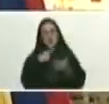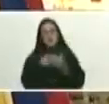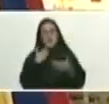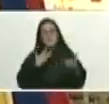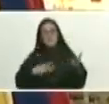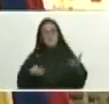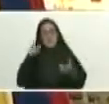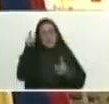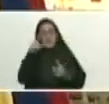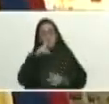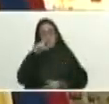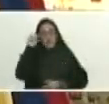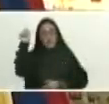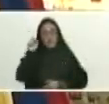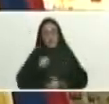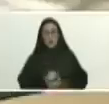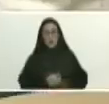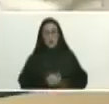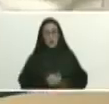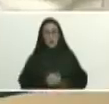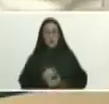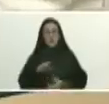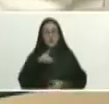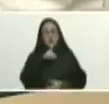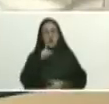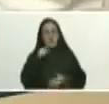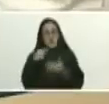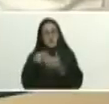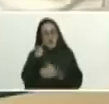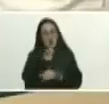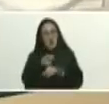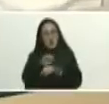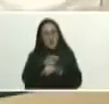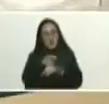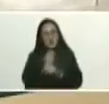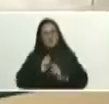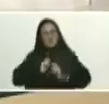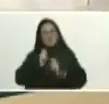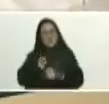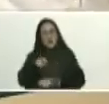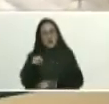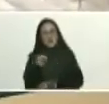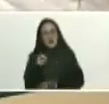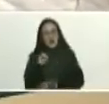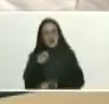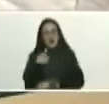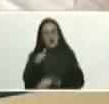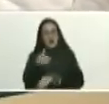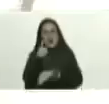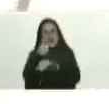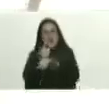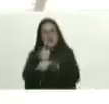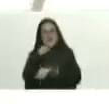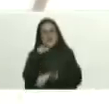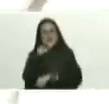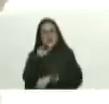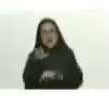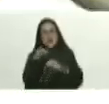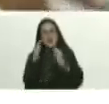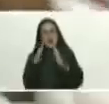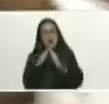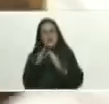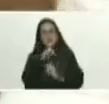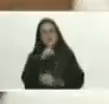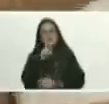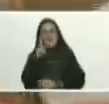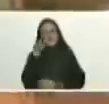Nicolás Maduro, del gobierno bolivariano, le hago entrega de la llave a la jefa del hogar, a Diana, y le